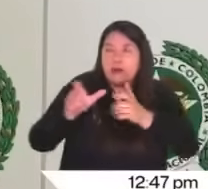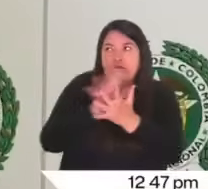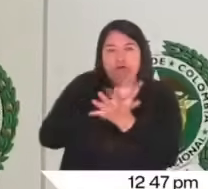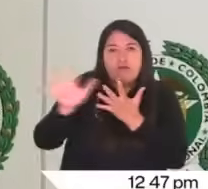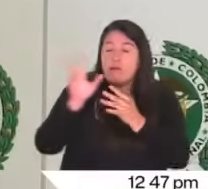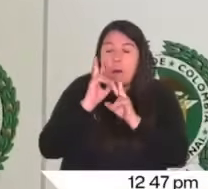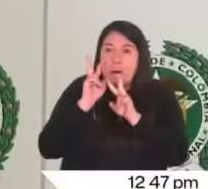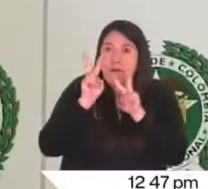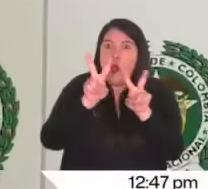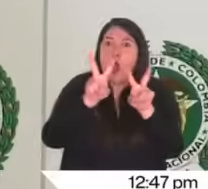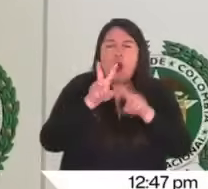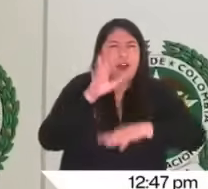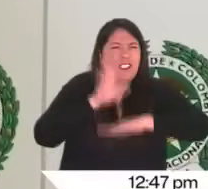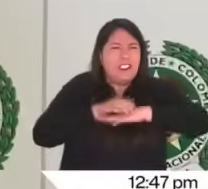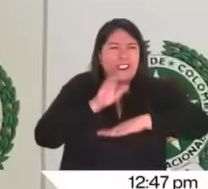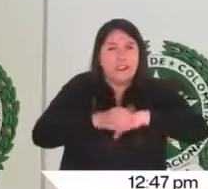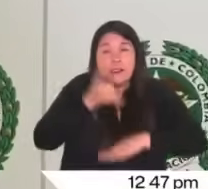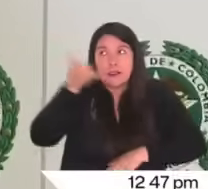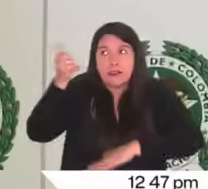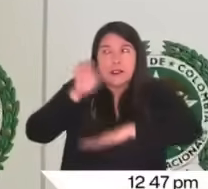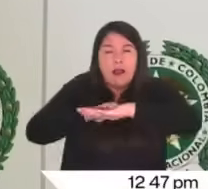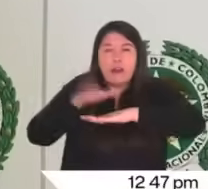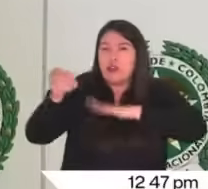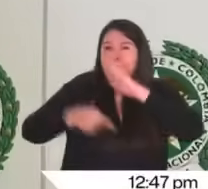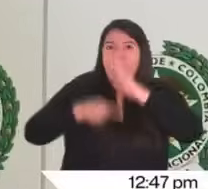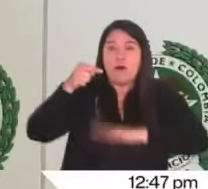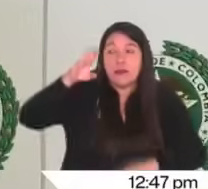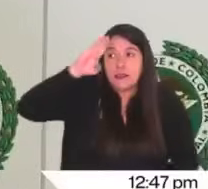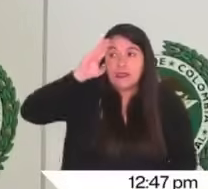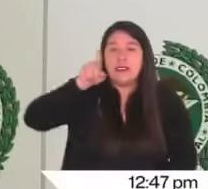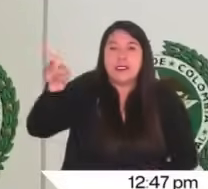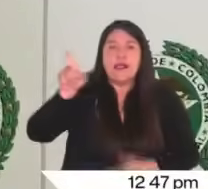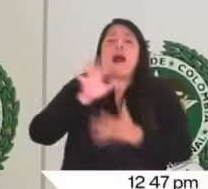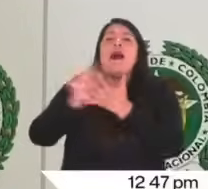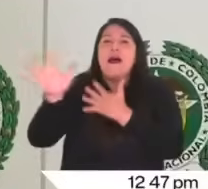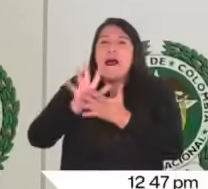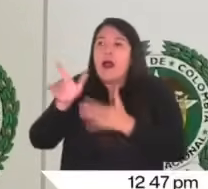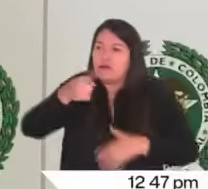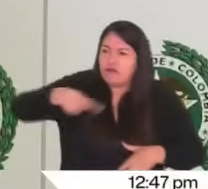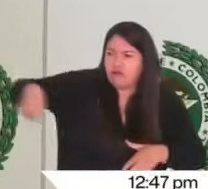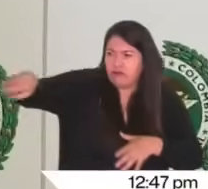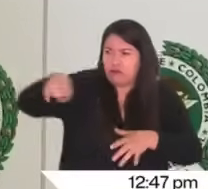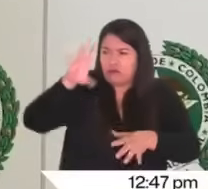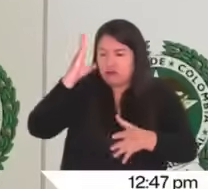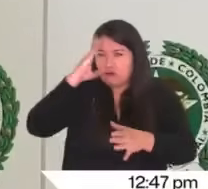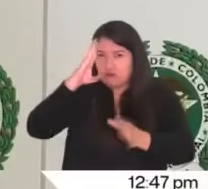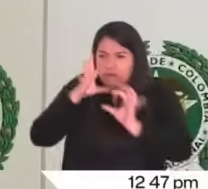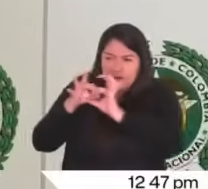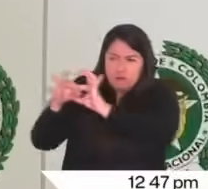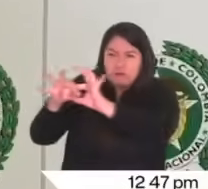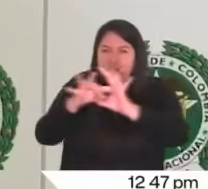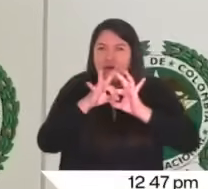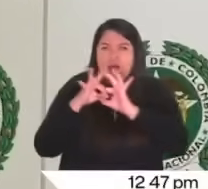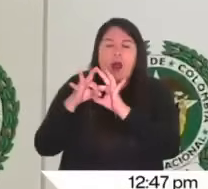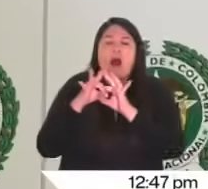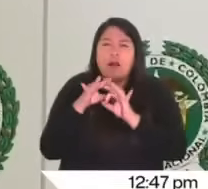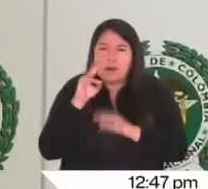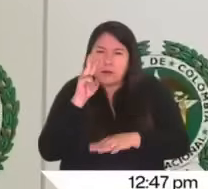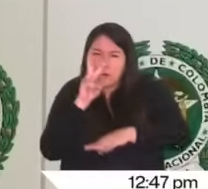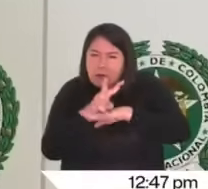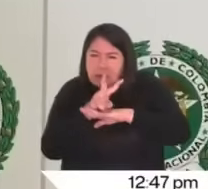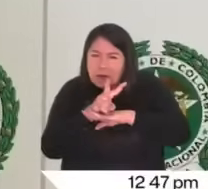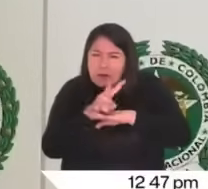dio pronto aviso a nuestros policías para que pudiéramos realizar la verificación de